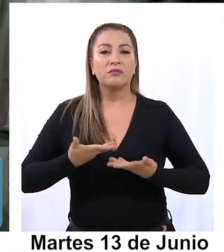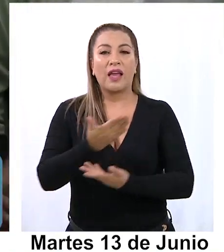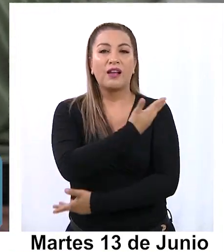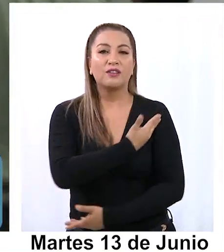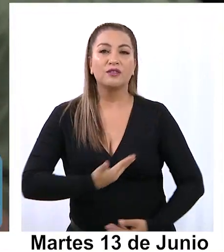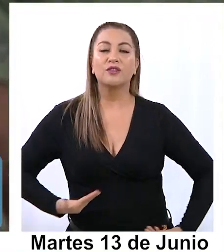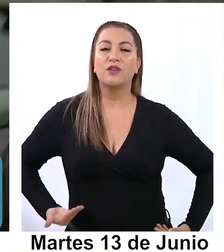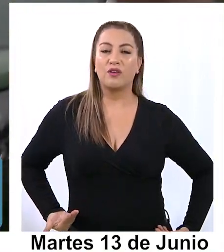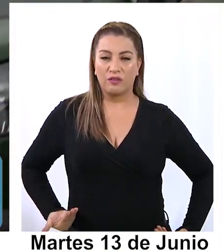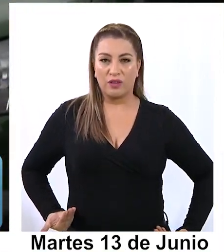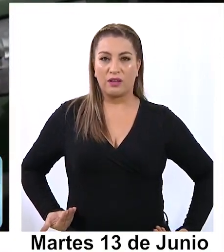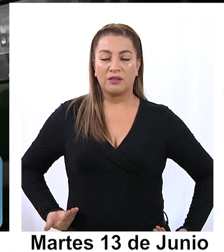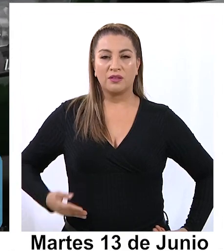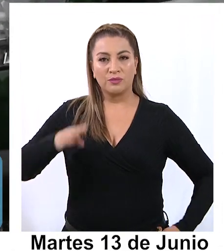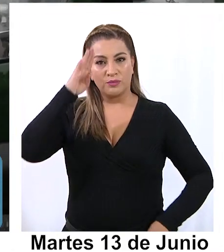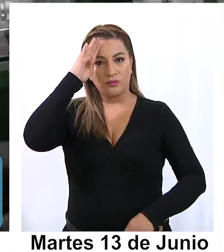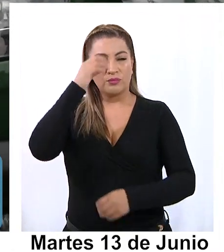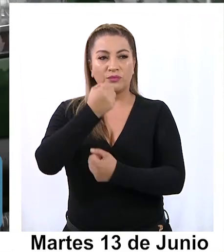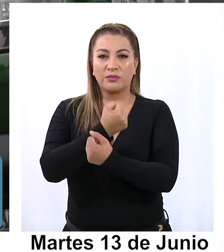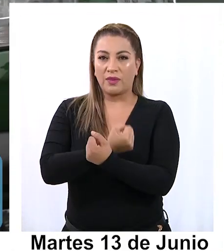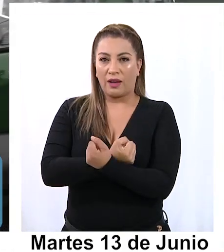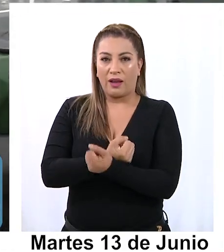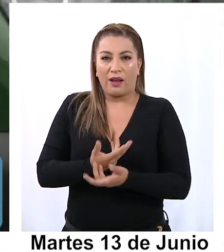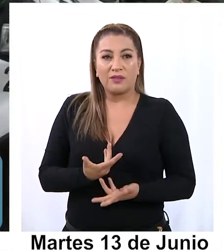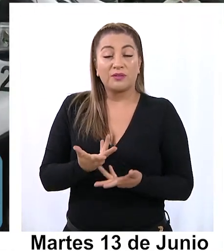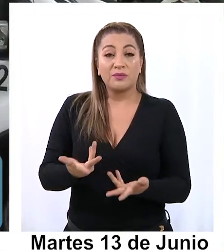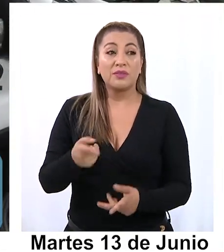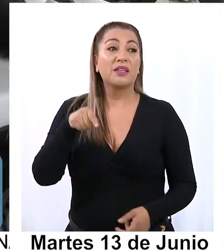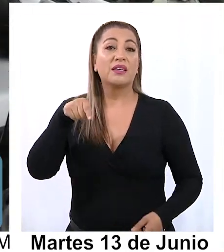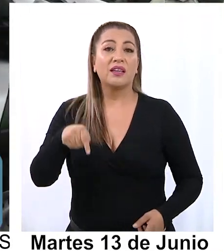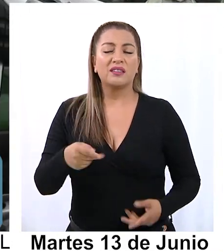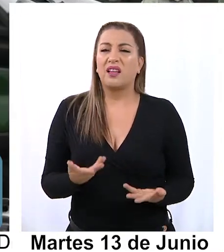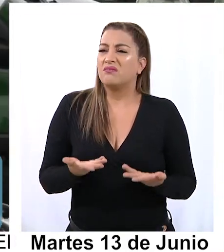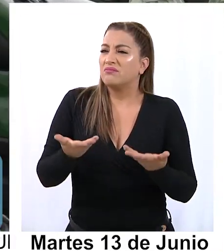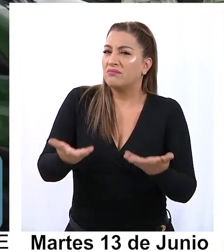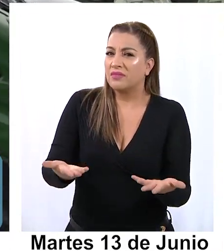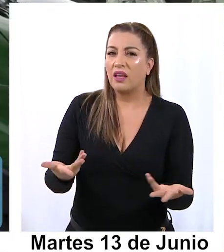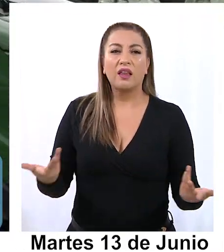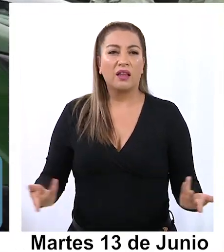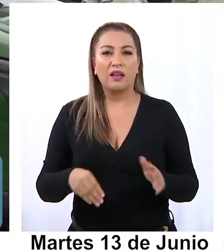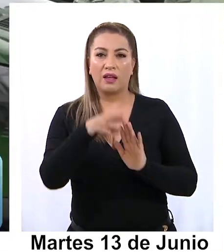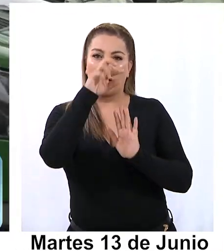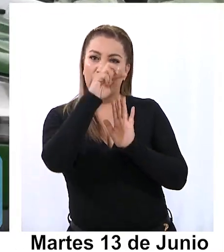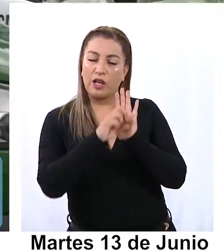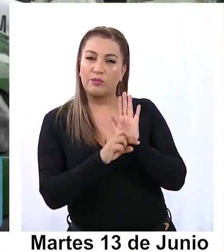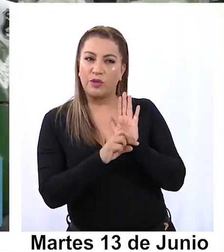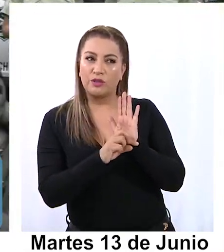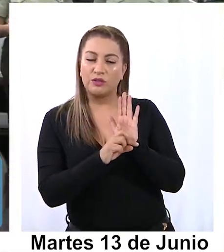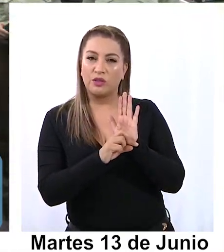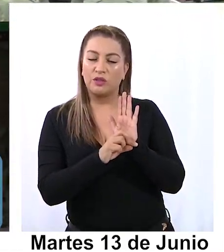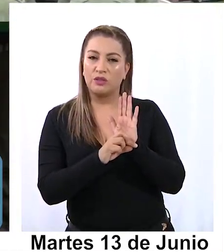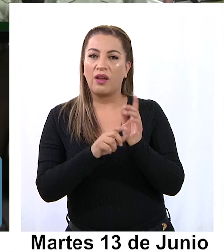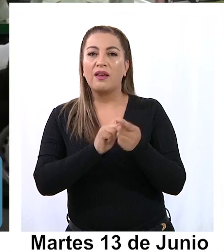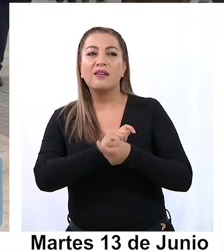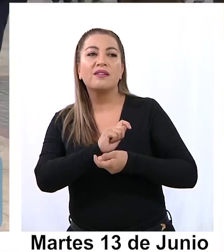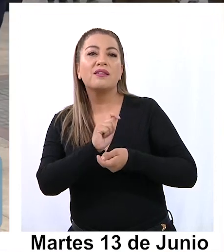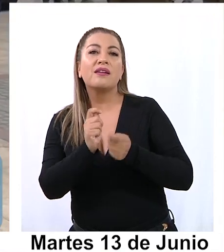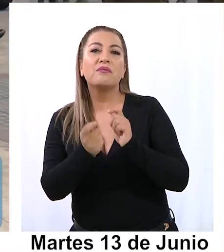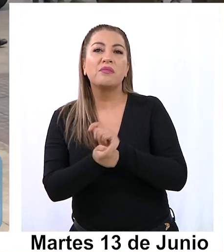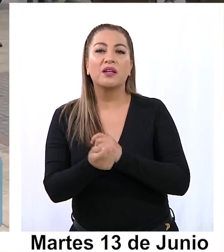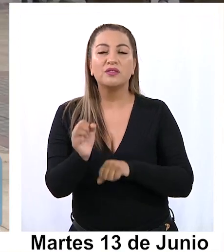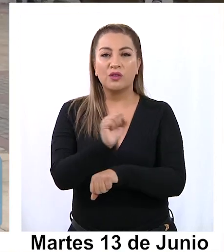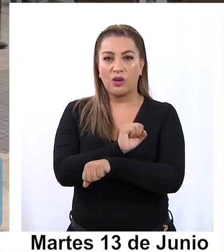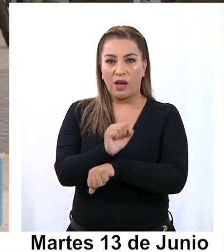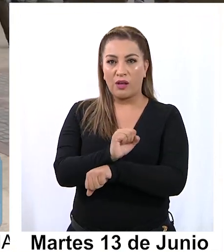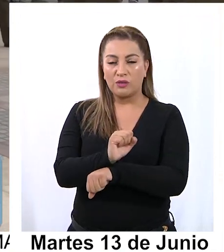gobierno regional a la policía uniformada. Esta entrega está inserta en el proyecto Reposición Parque Vehicular,